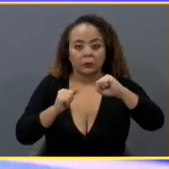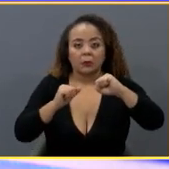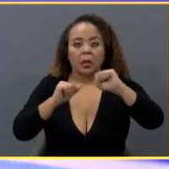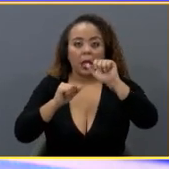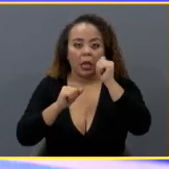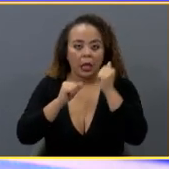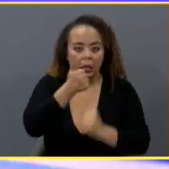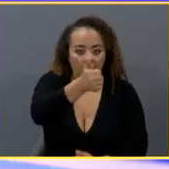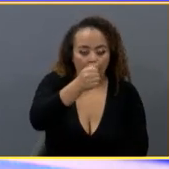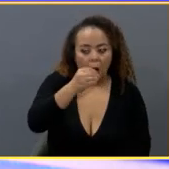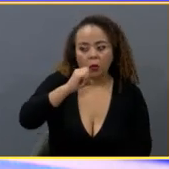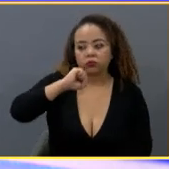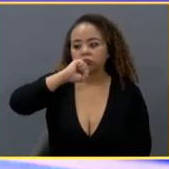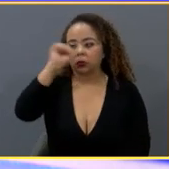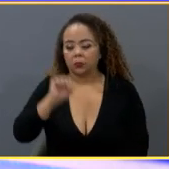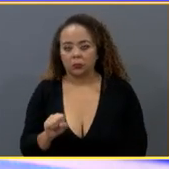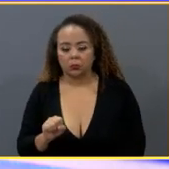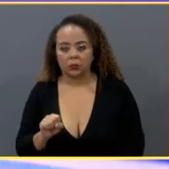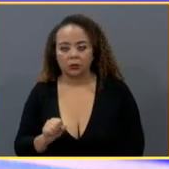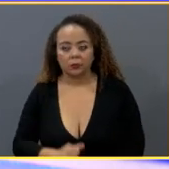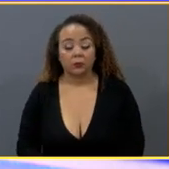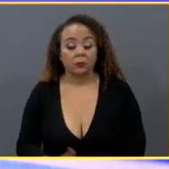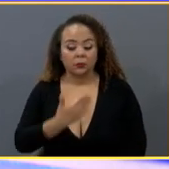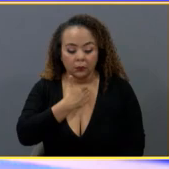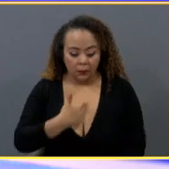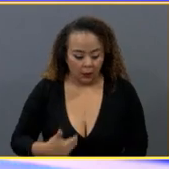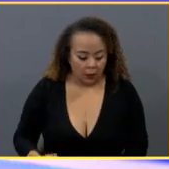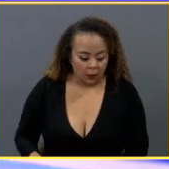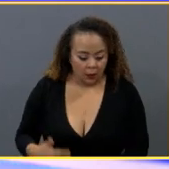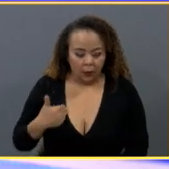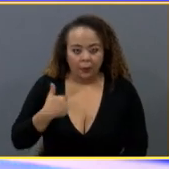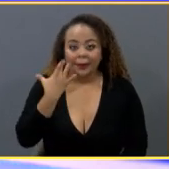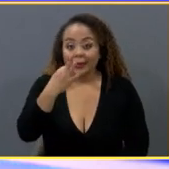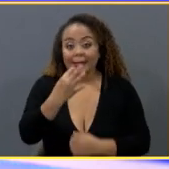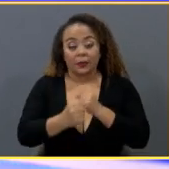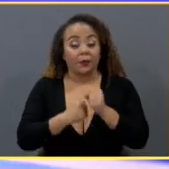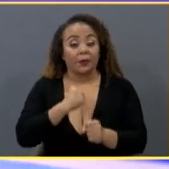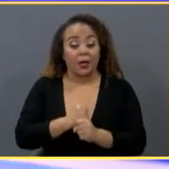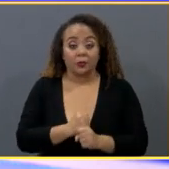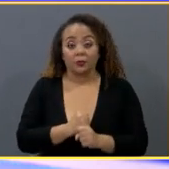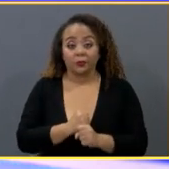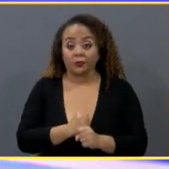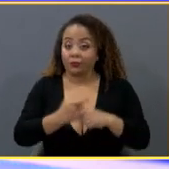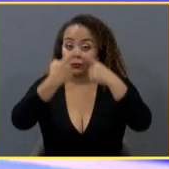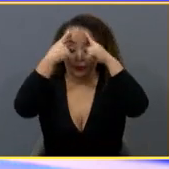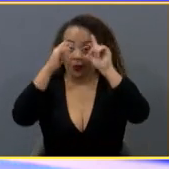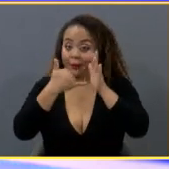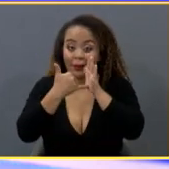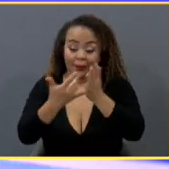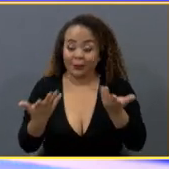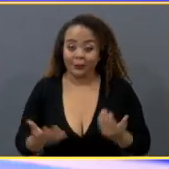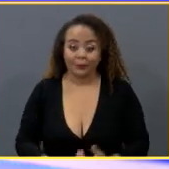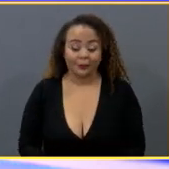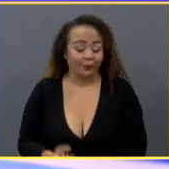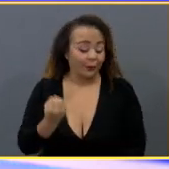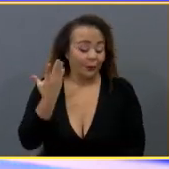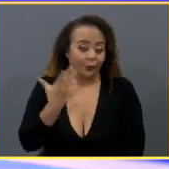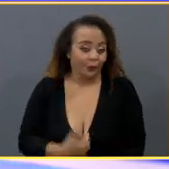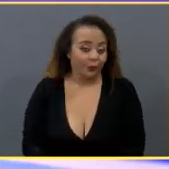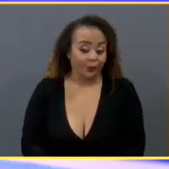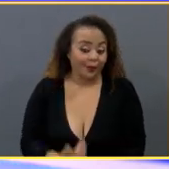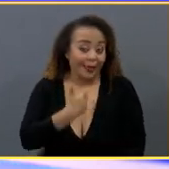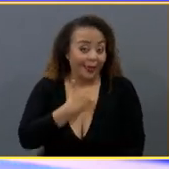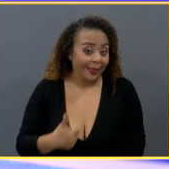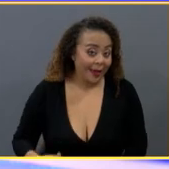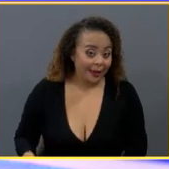Y Herediano, recuerden que tuvo la racha de, ¿cuánto fueron? 19 años, ¿verdad? Uh-huh. Sí, sin título. Son muchos. Uh-huh. O sea, lo de